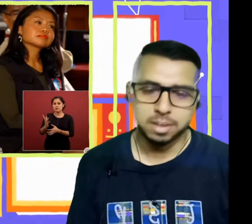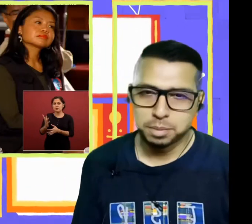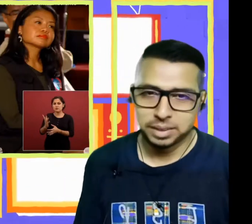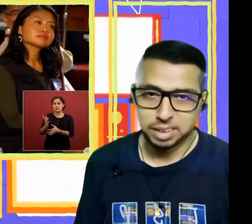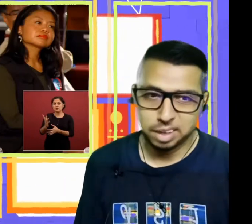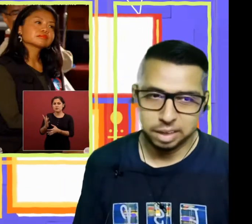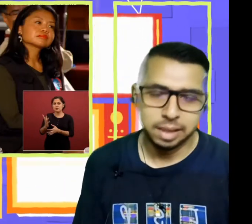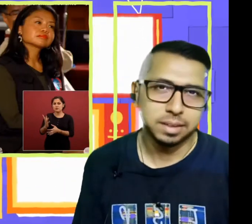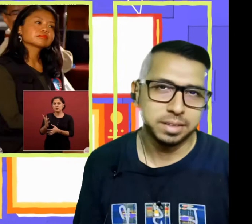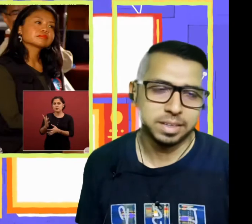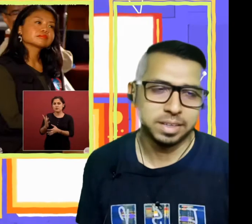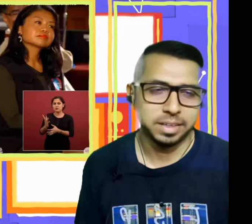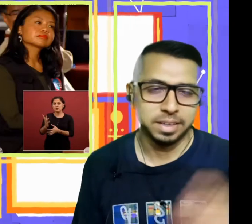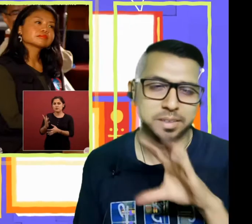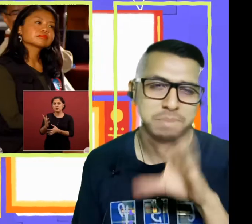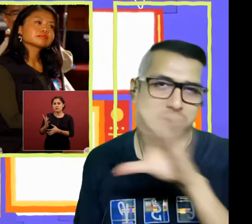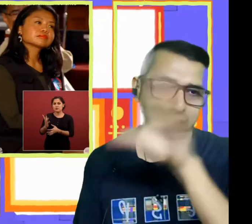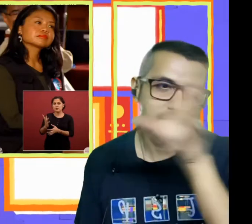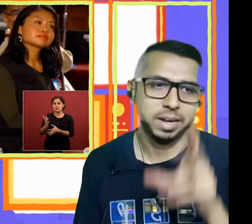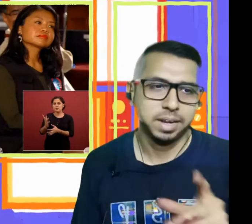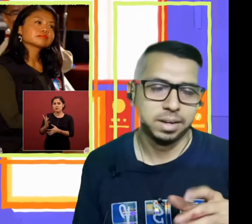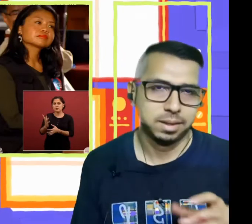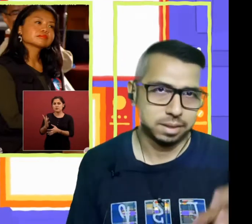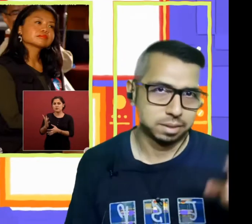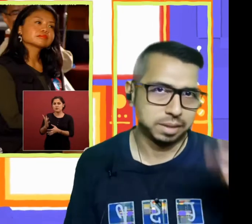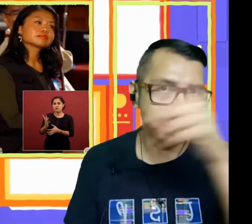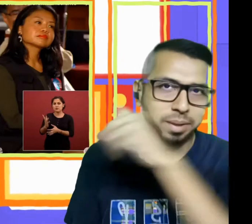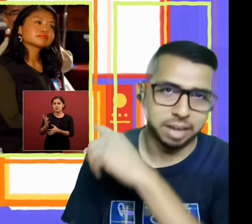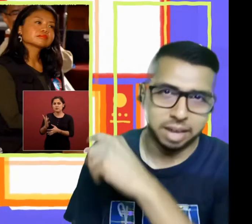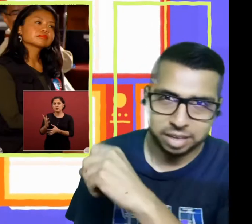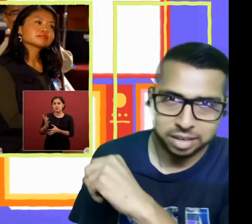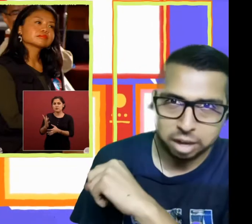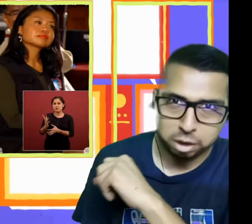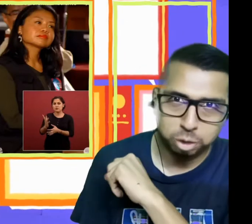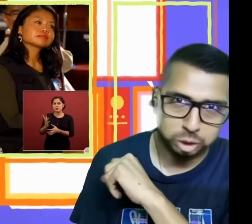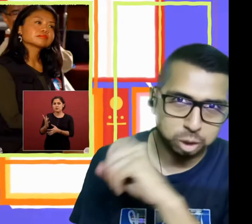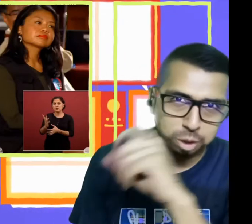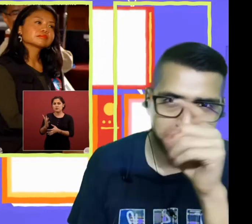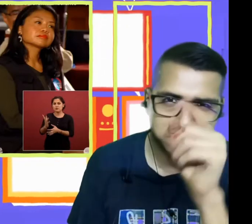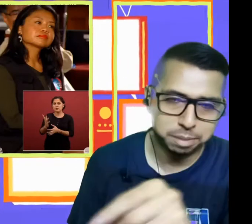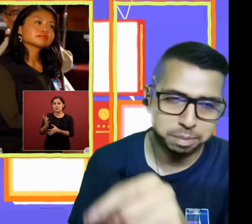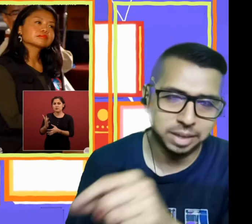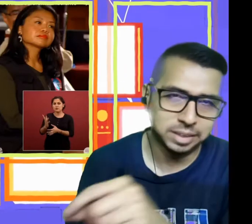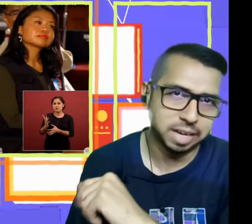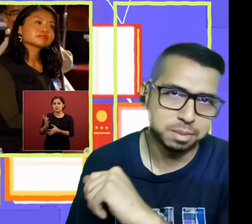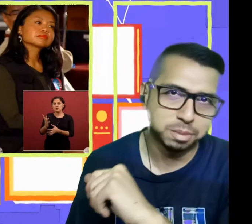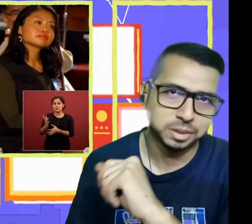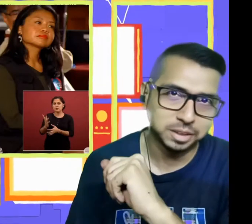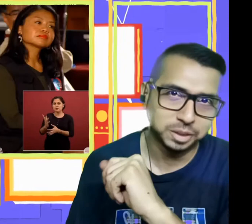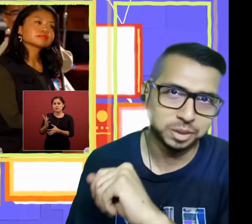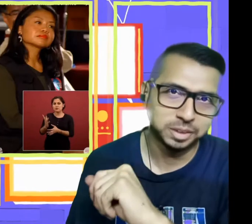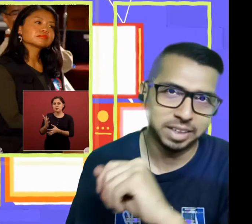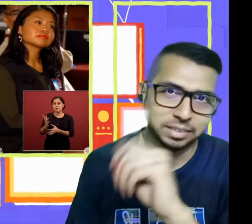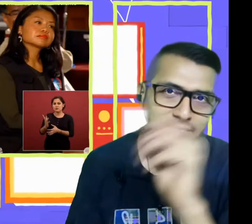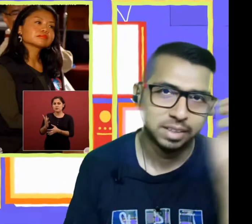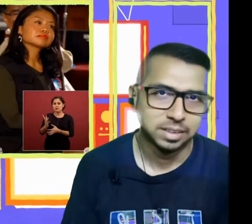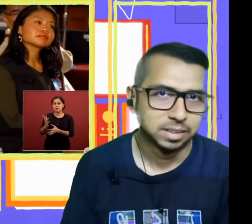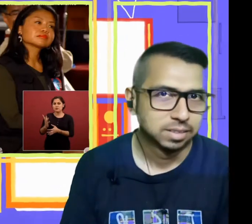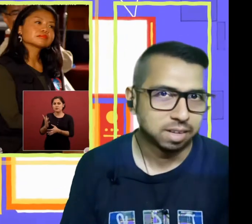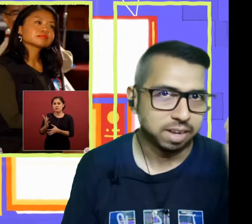quería comentar el día de ayer que dejé así muy al aire. Ya saben que aquí en el Nótico Beat siempre les traemos las